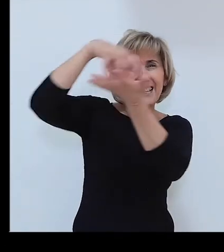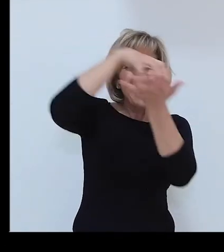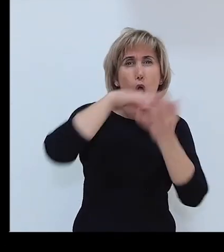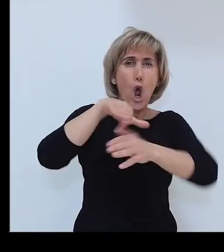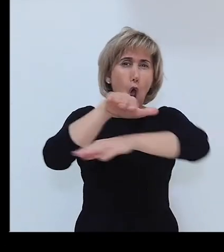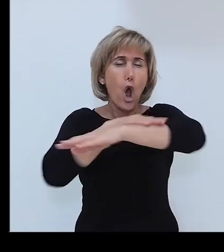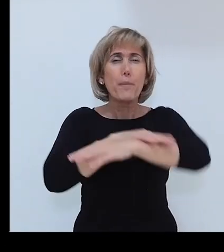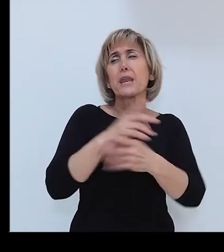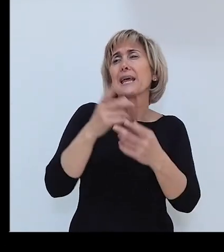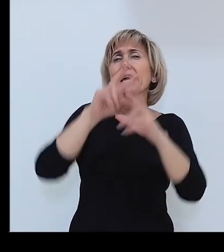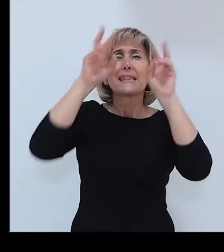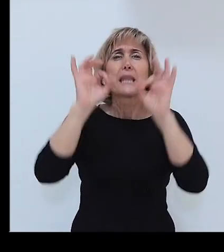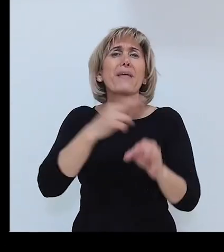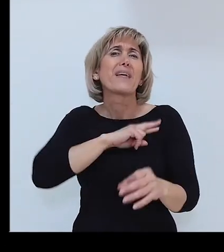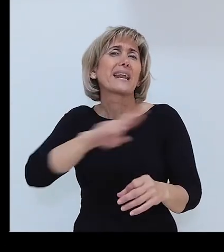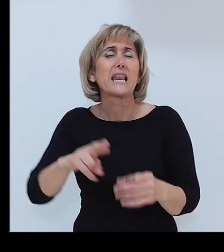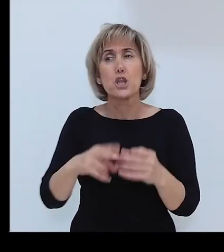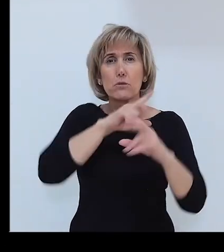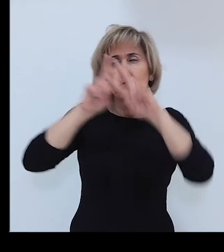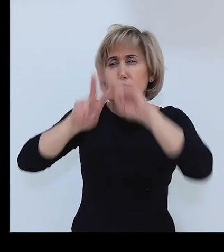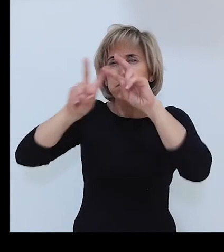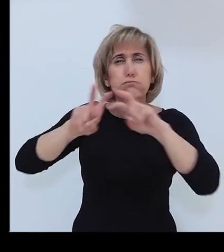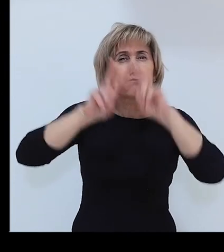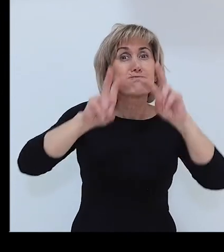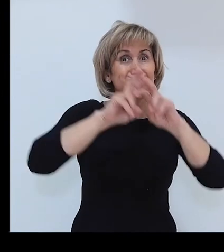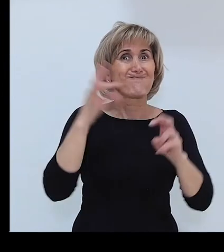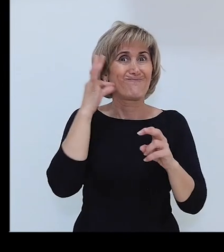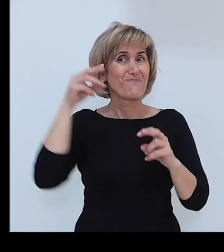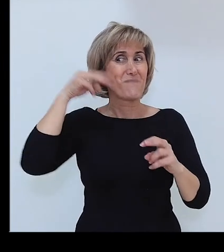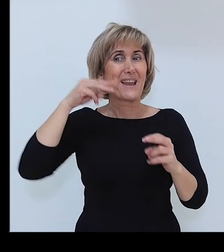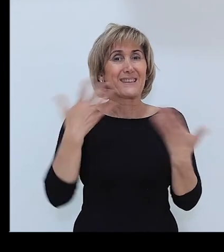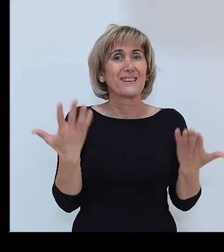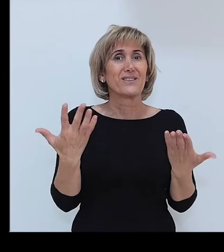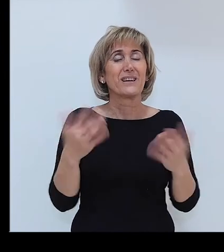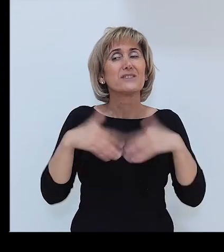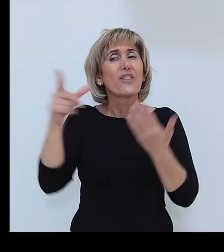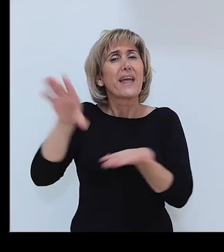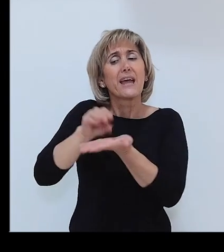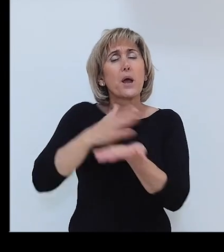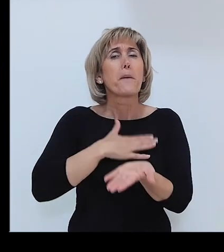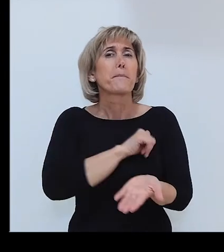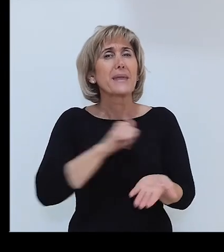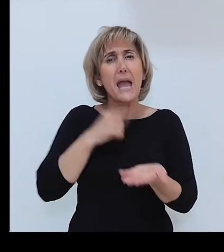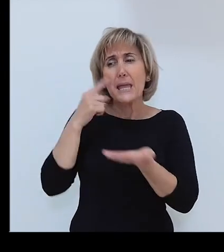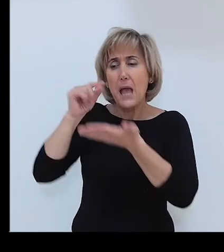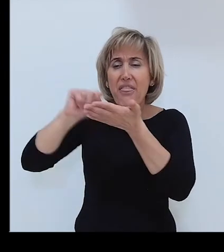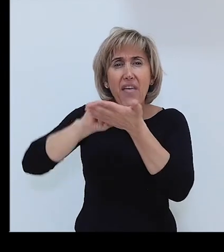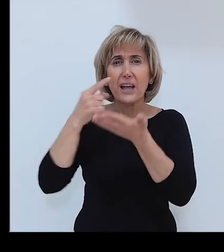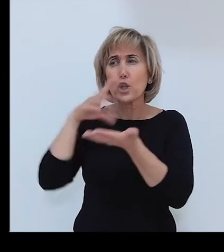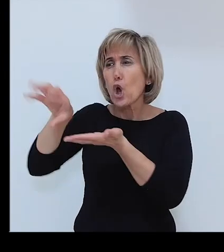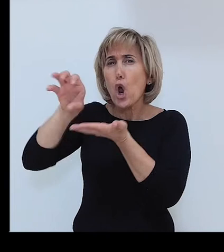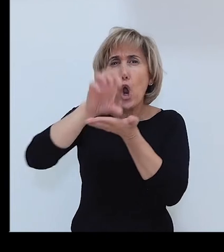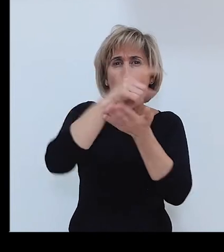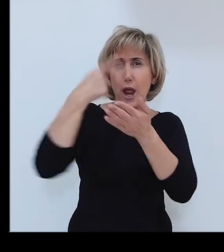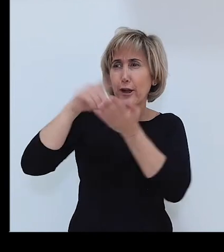las instituciones del Estado, sobre la religión, sobre un montón de cosas, con observaciones precisas,